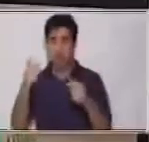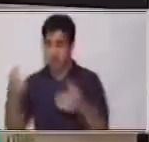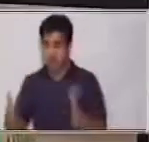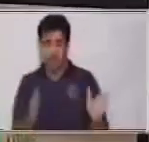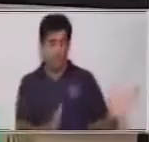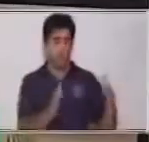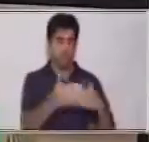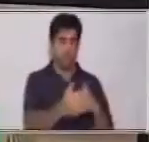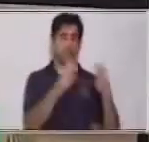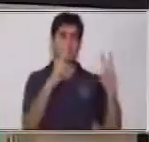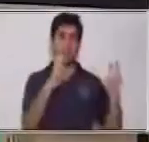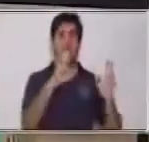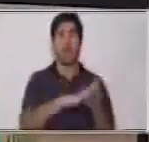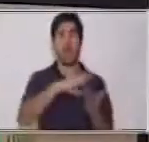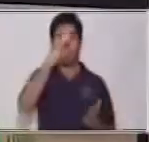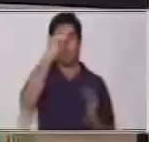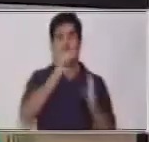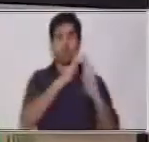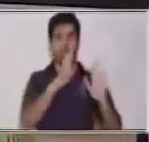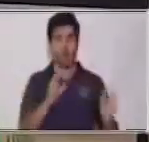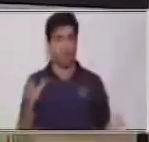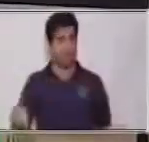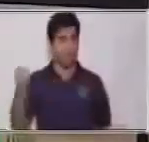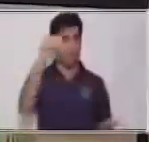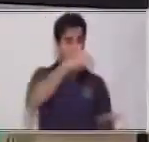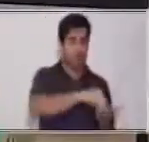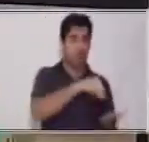portafolio de Aprendo en Casa.